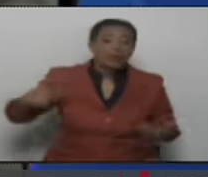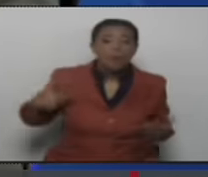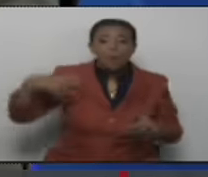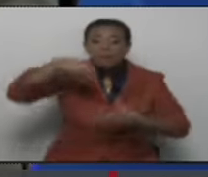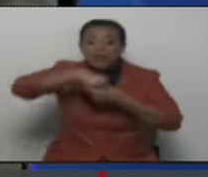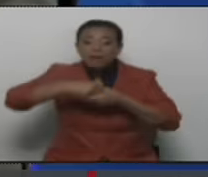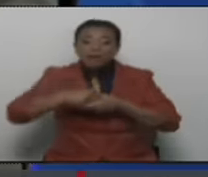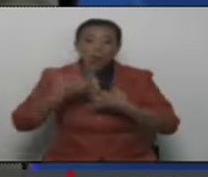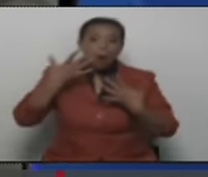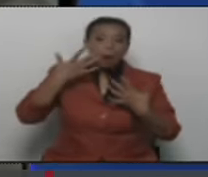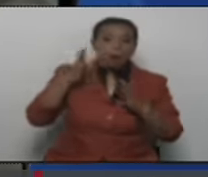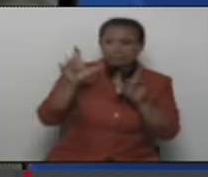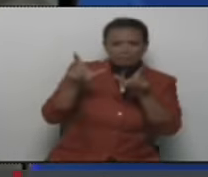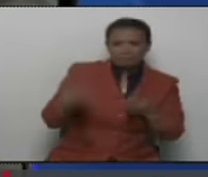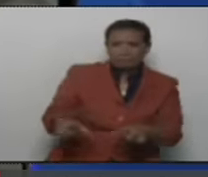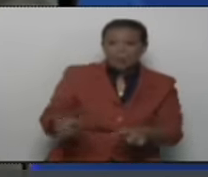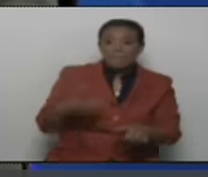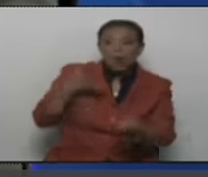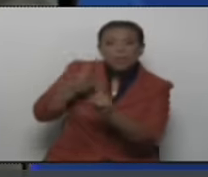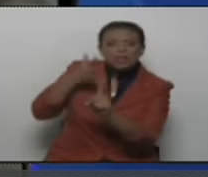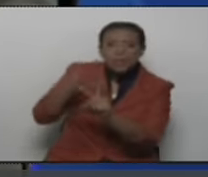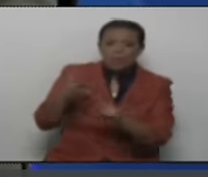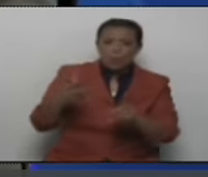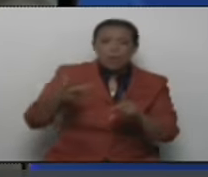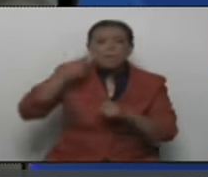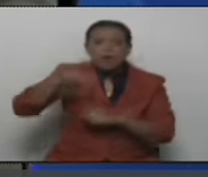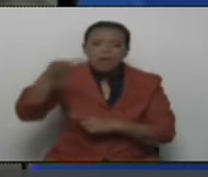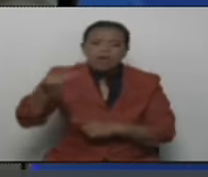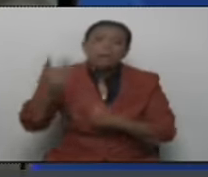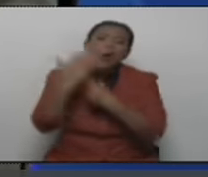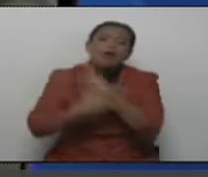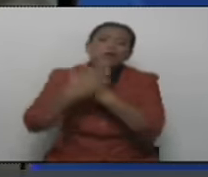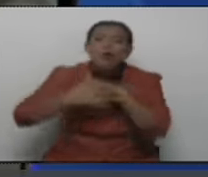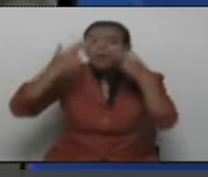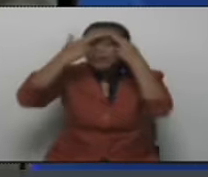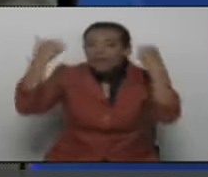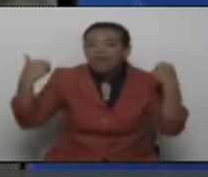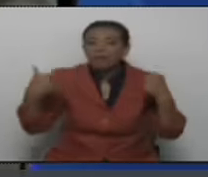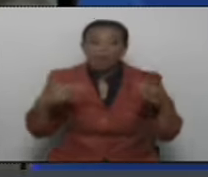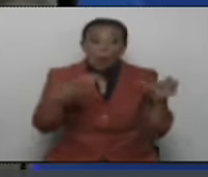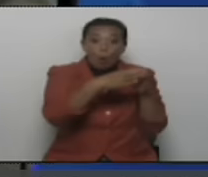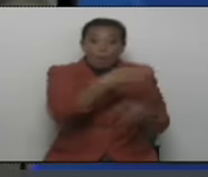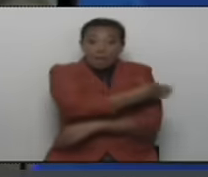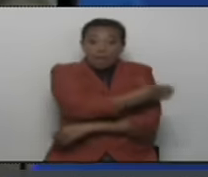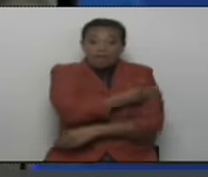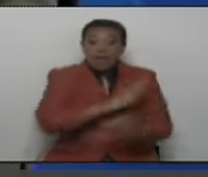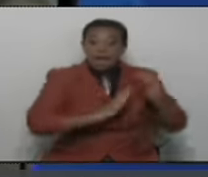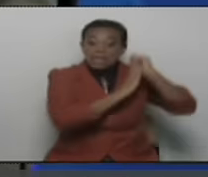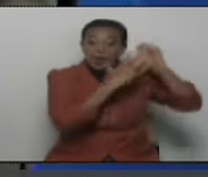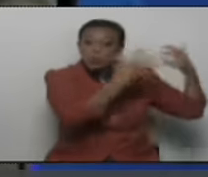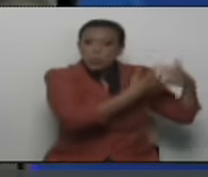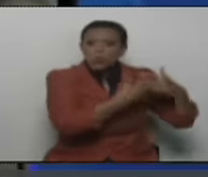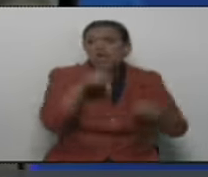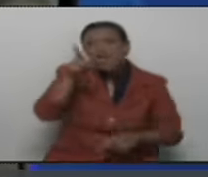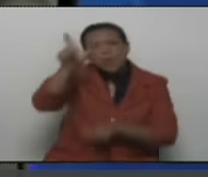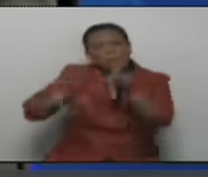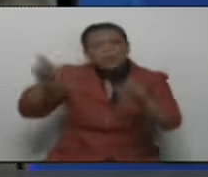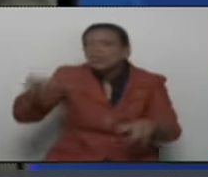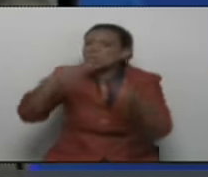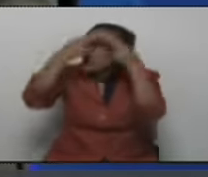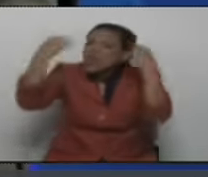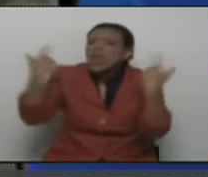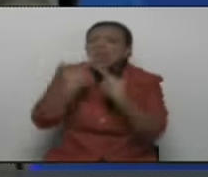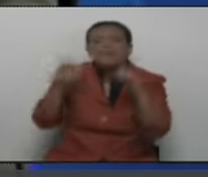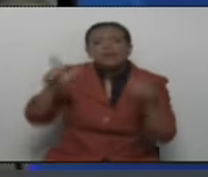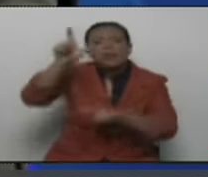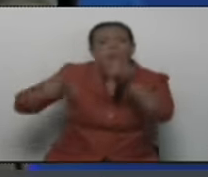hacen pasar como perseguidos políticos. Y salen los gobiernos de la derecha, encabezados por Estados Unidos, a decir libertad